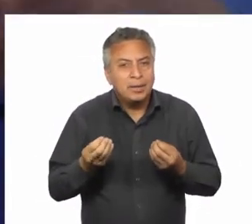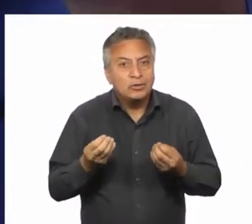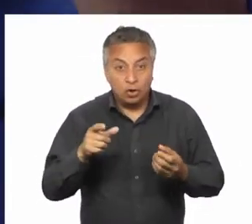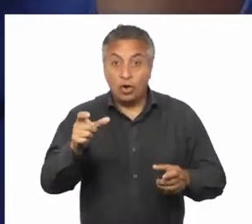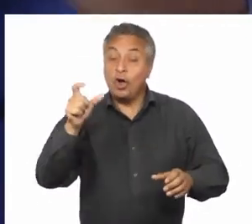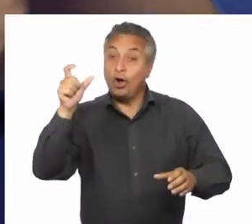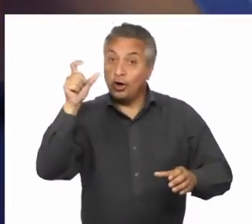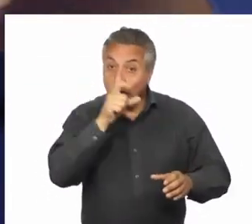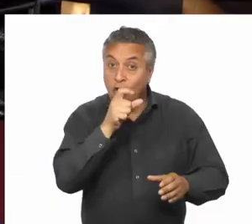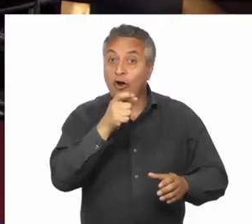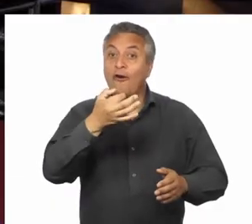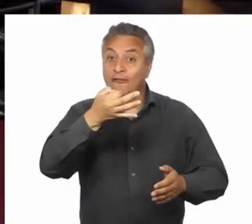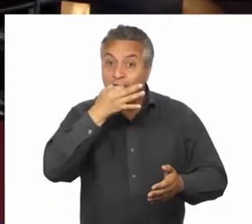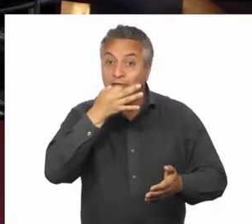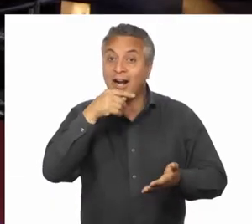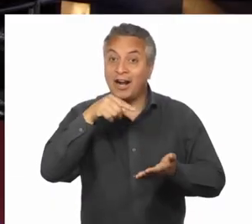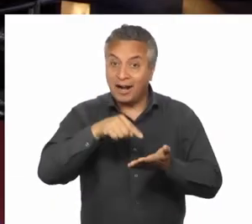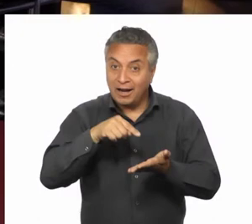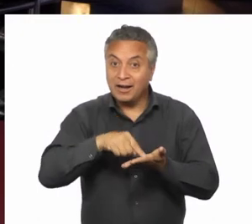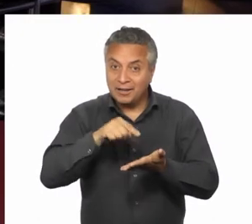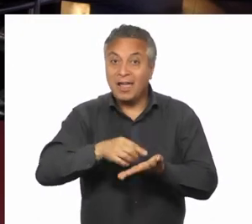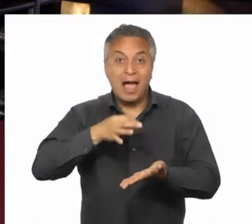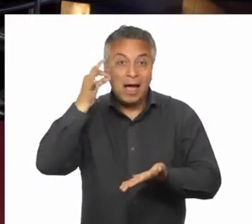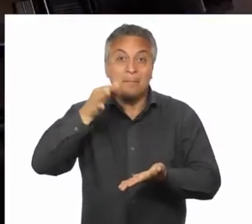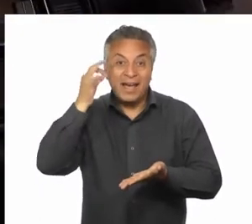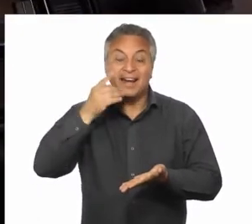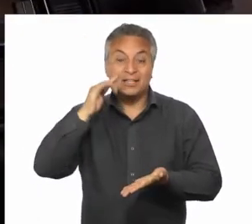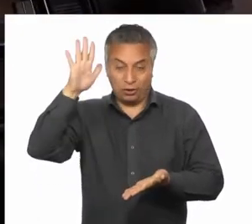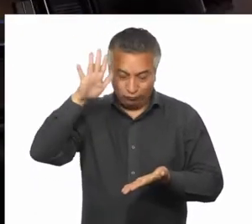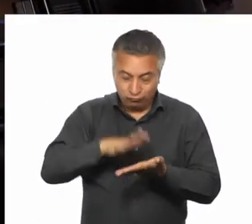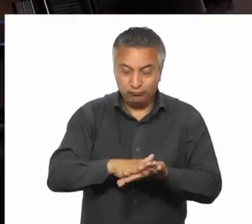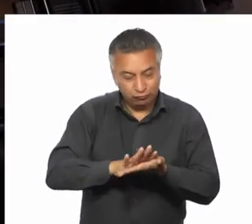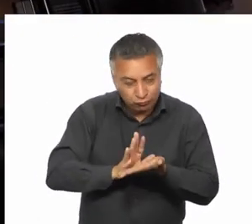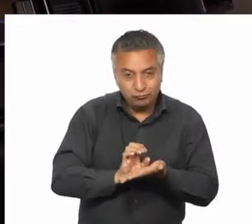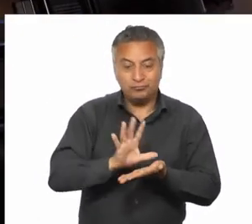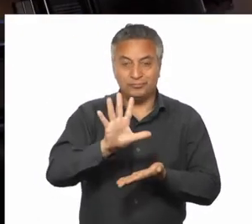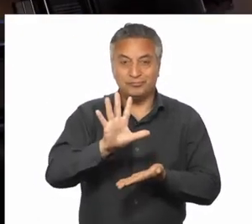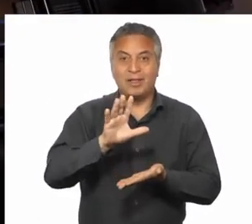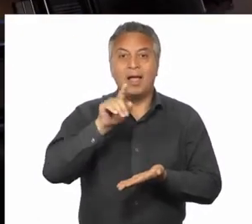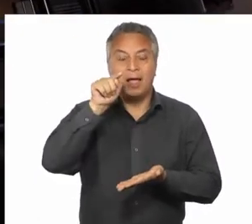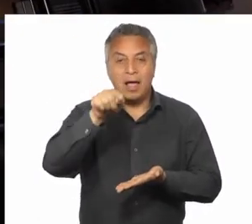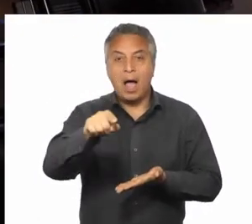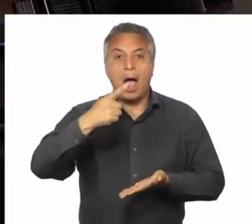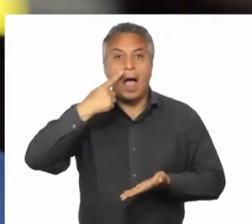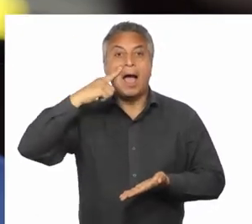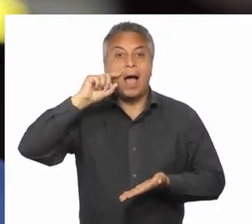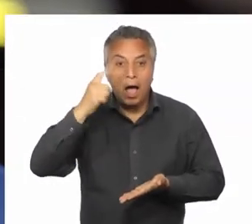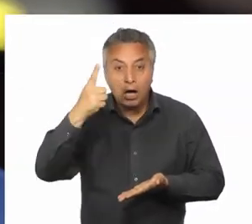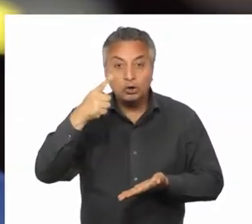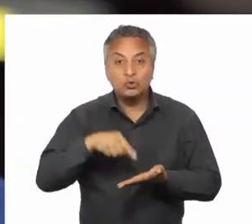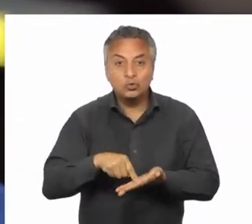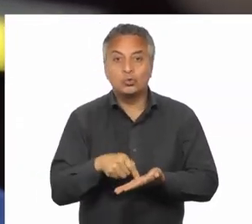verde fueron reflejadas por la lámina de color amarillo, a excepción de la luz azul que fue